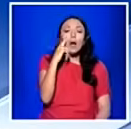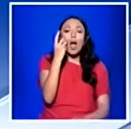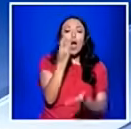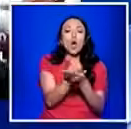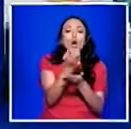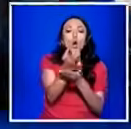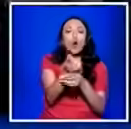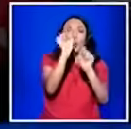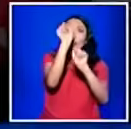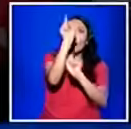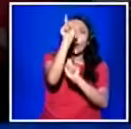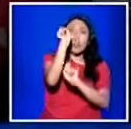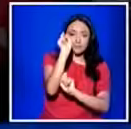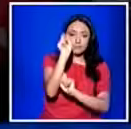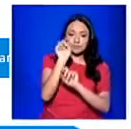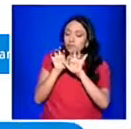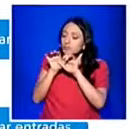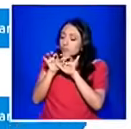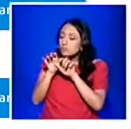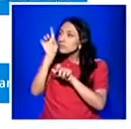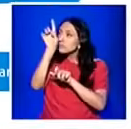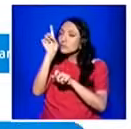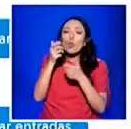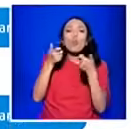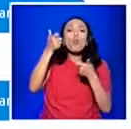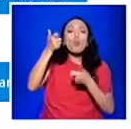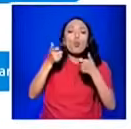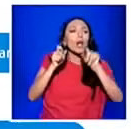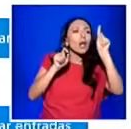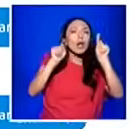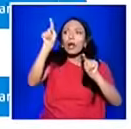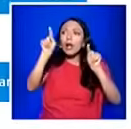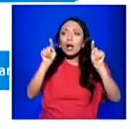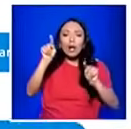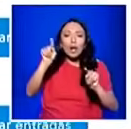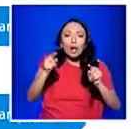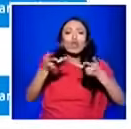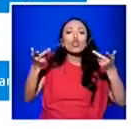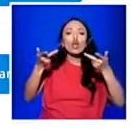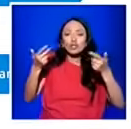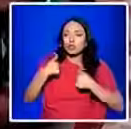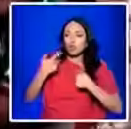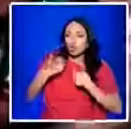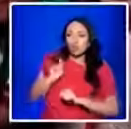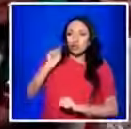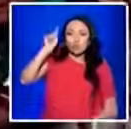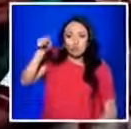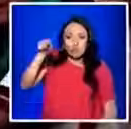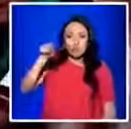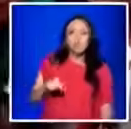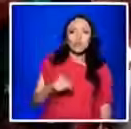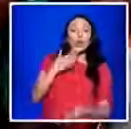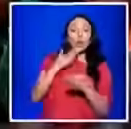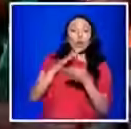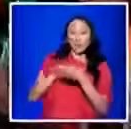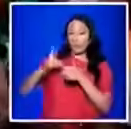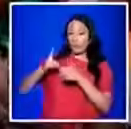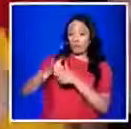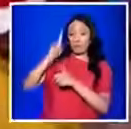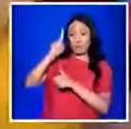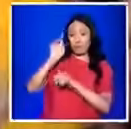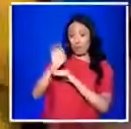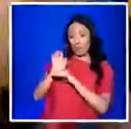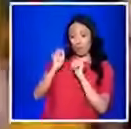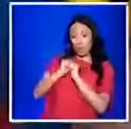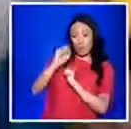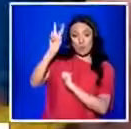copaamerica.com/es. Al ingresar, usted podrá elegir a qué partido quiere ir y escoger su localidad. En el caso del primer encuentro de Ecuador, que será